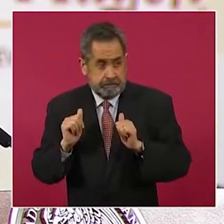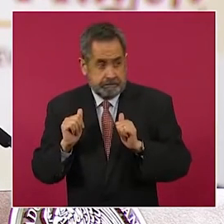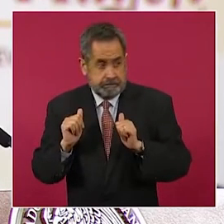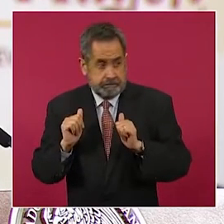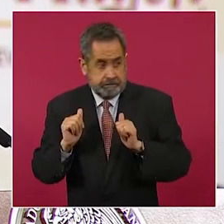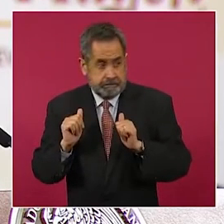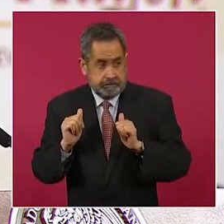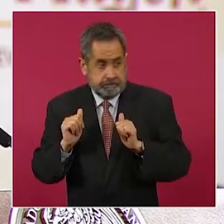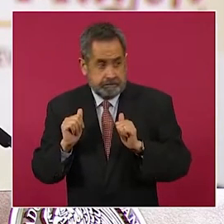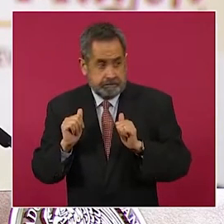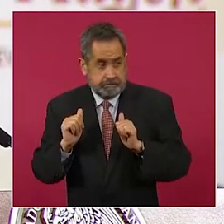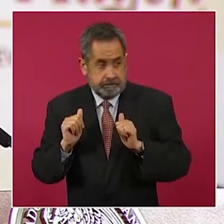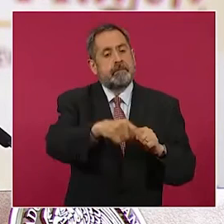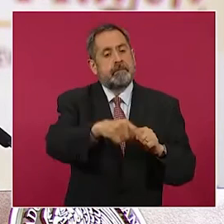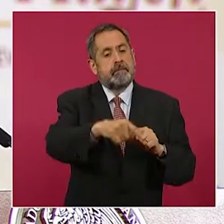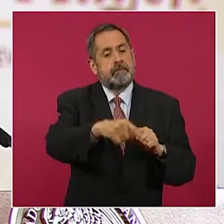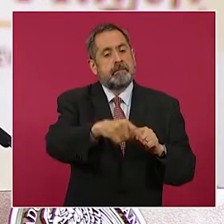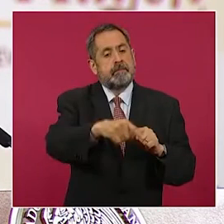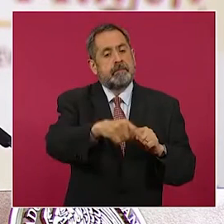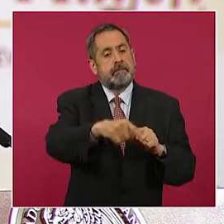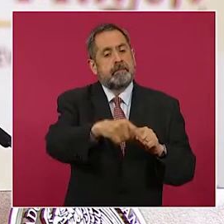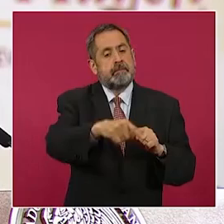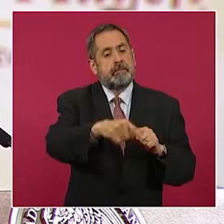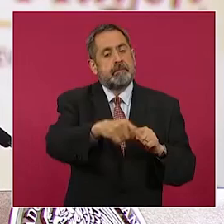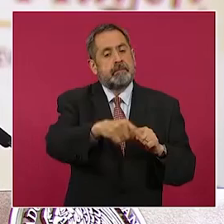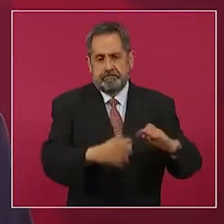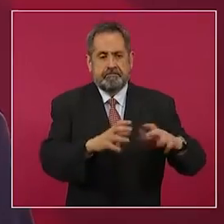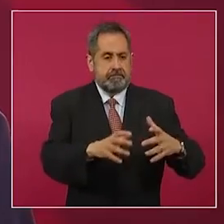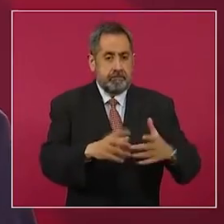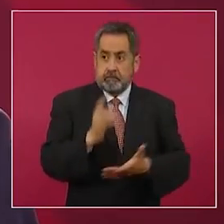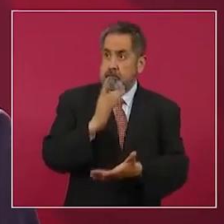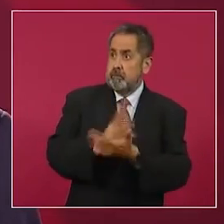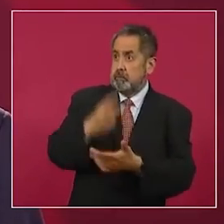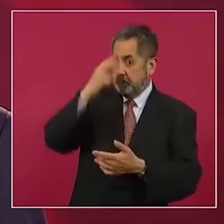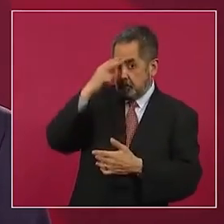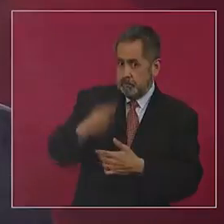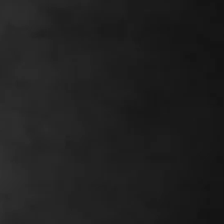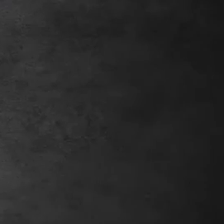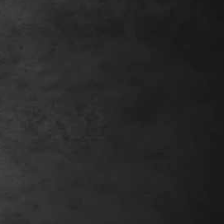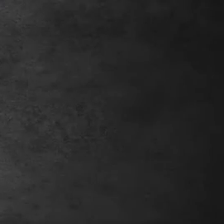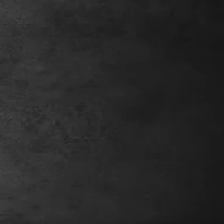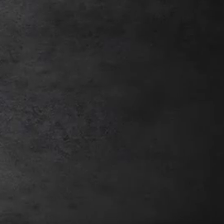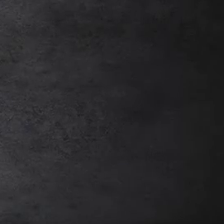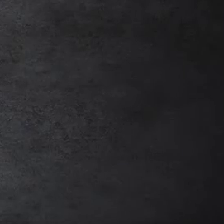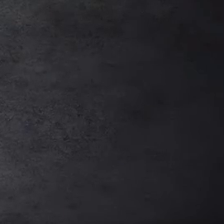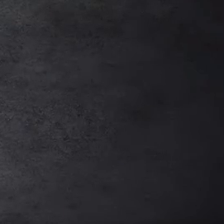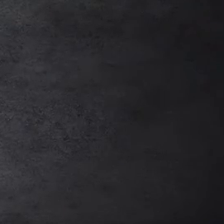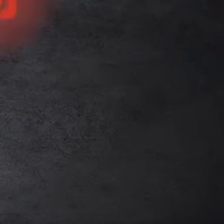el final del periodo epidémico, no solo en México, sino en el mundo.